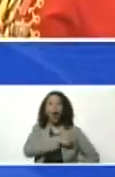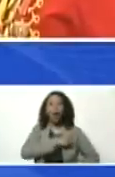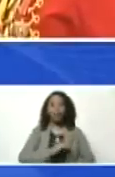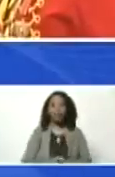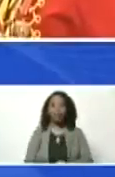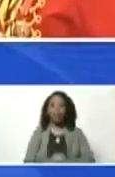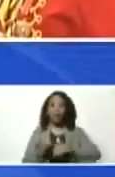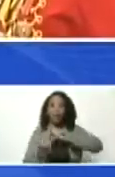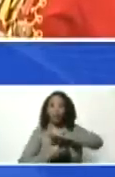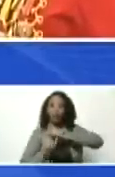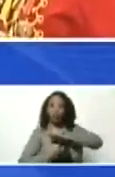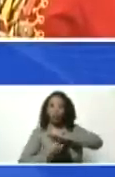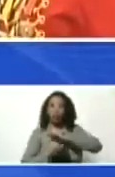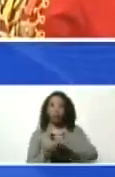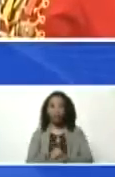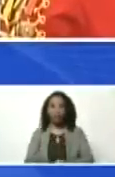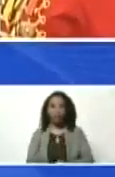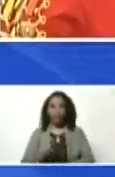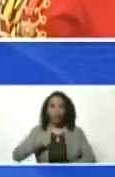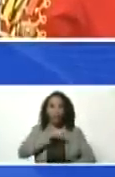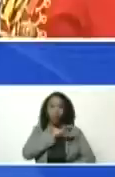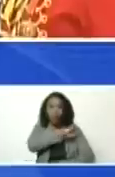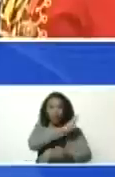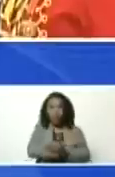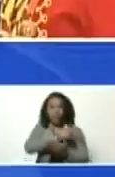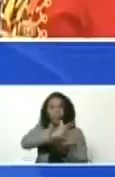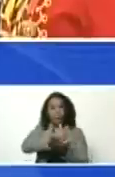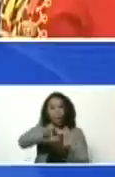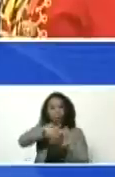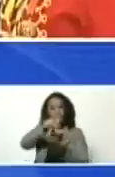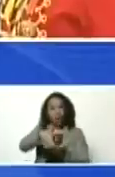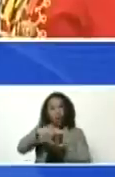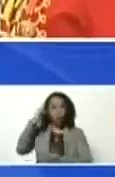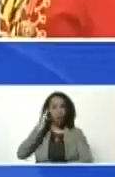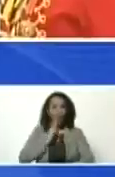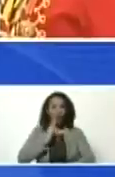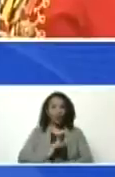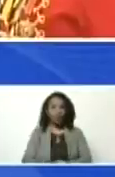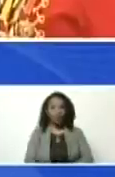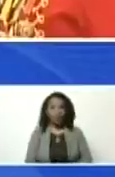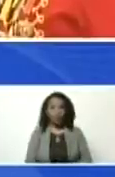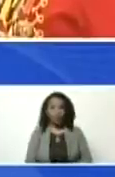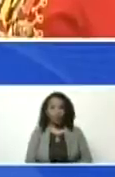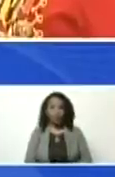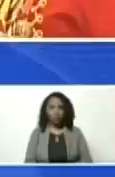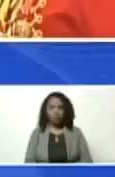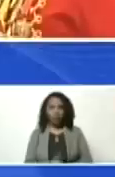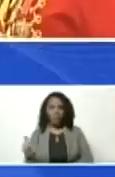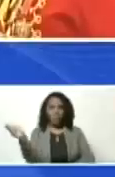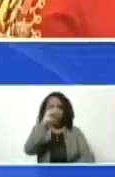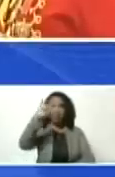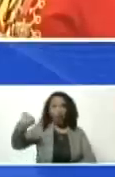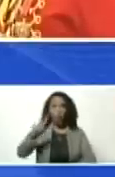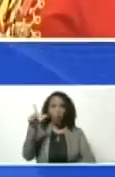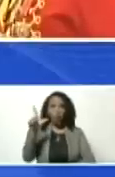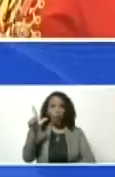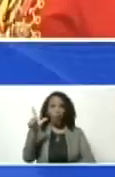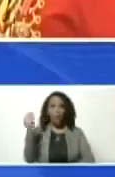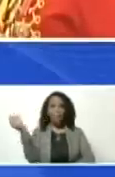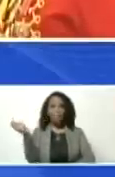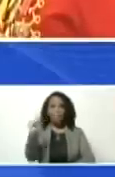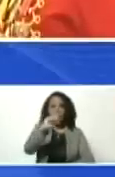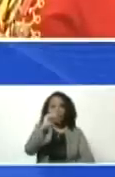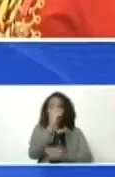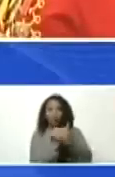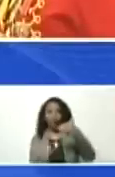e institucional de nuestra Fuerza Armada Nacional Bolivariana. Mes de julio, mes de ascensos